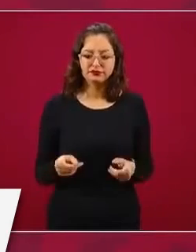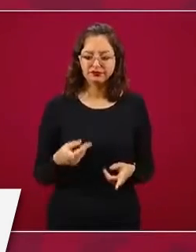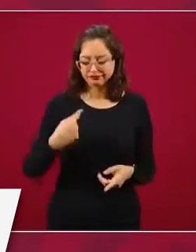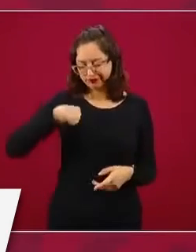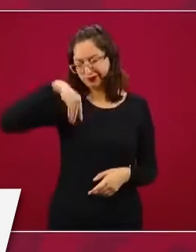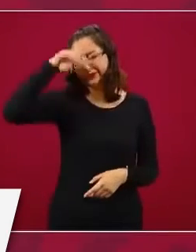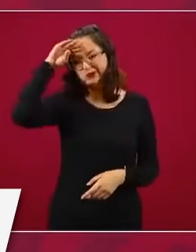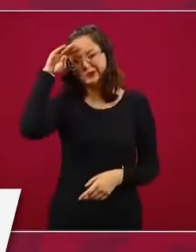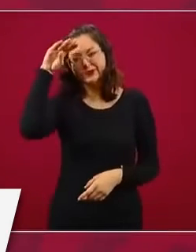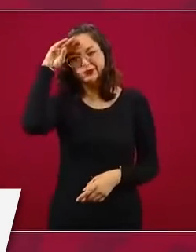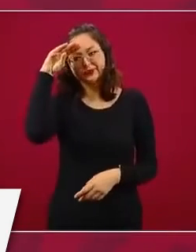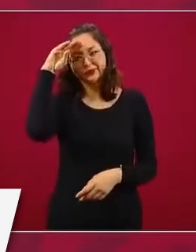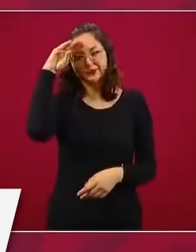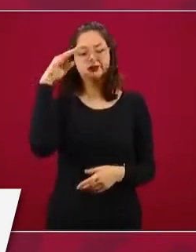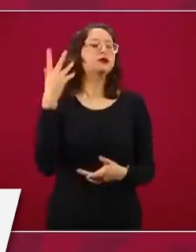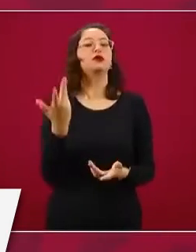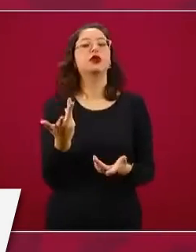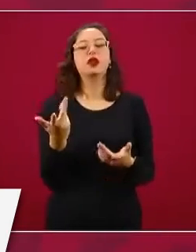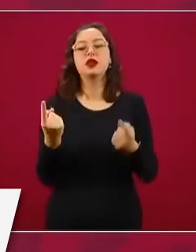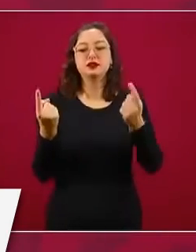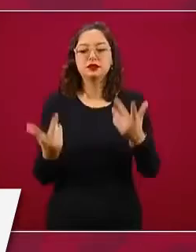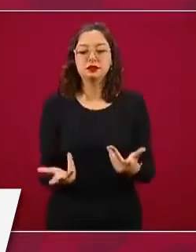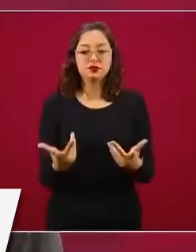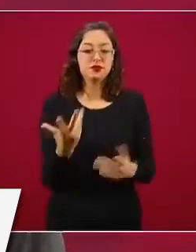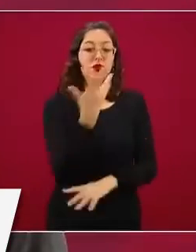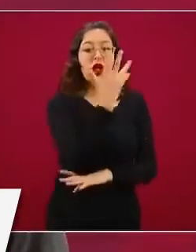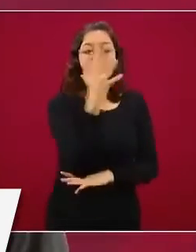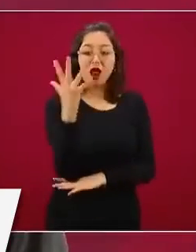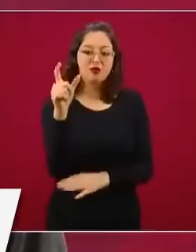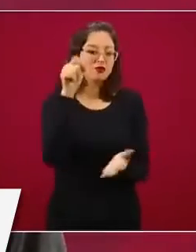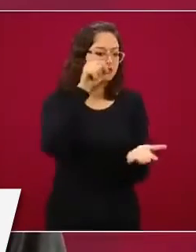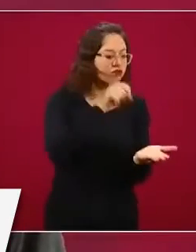estamos plantando